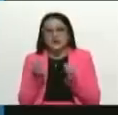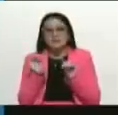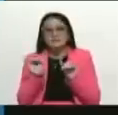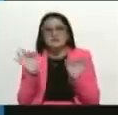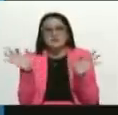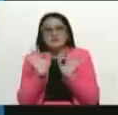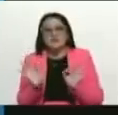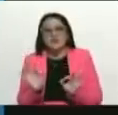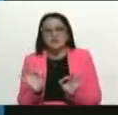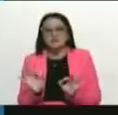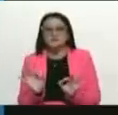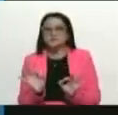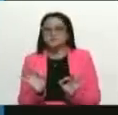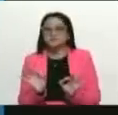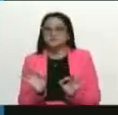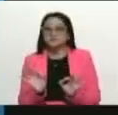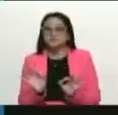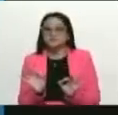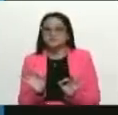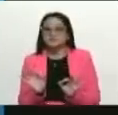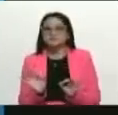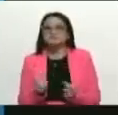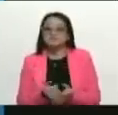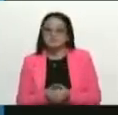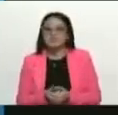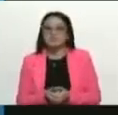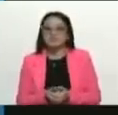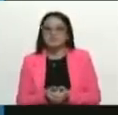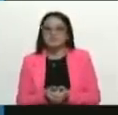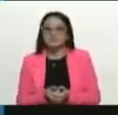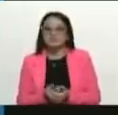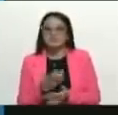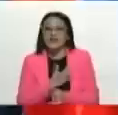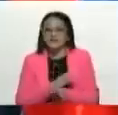hasta ahora hemos ido describiendo.